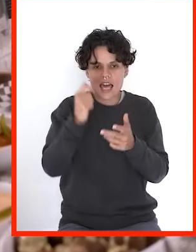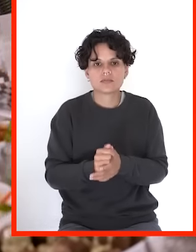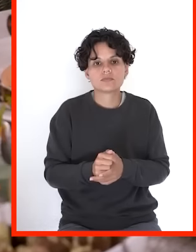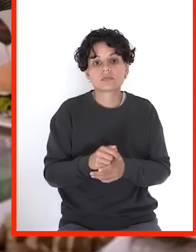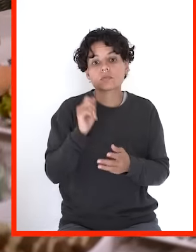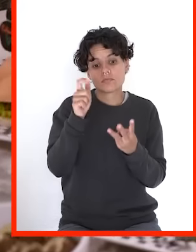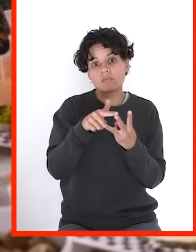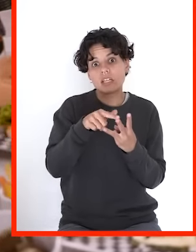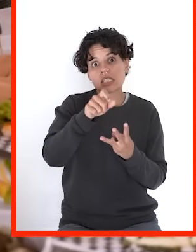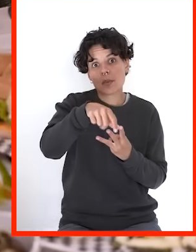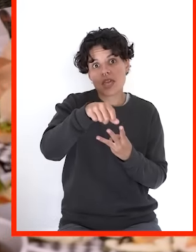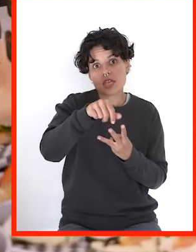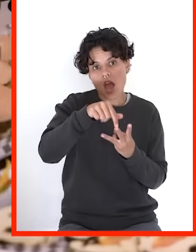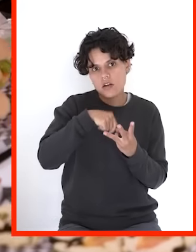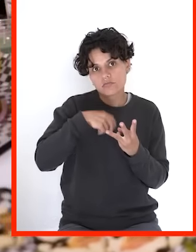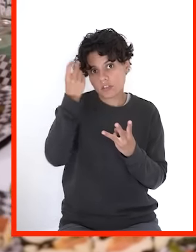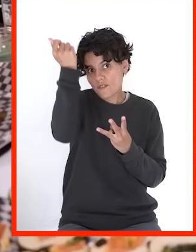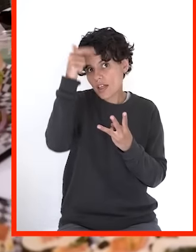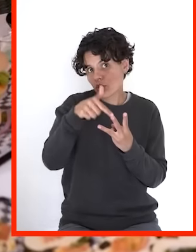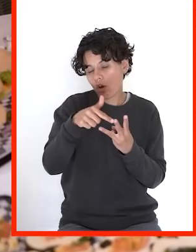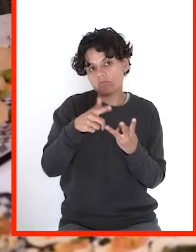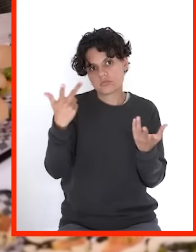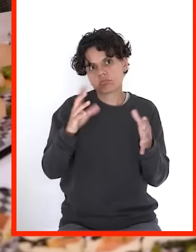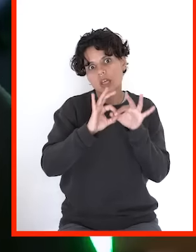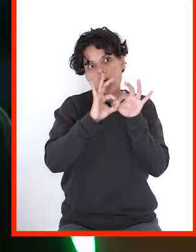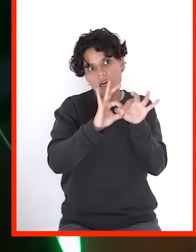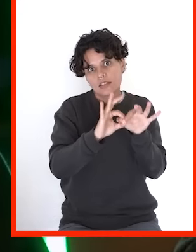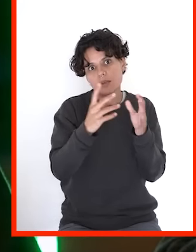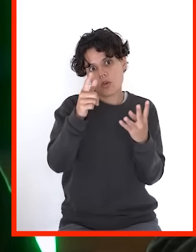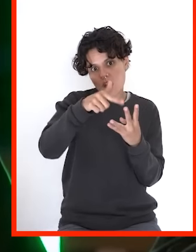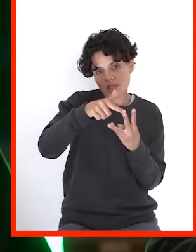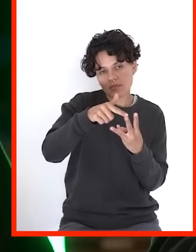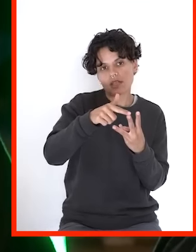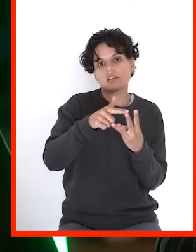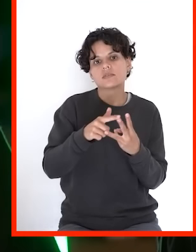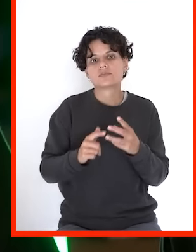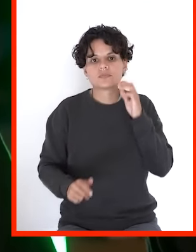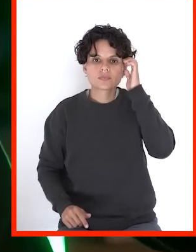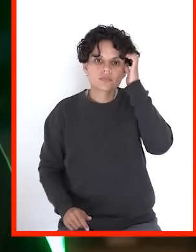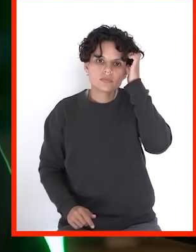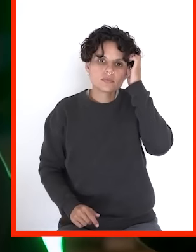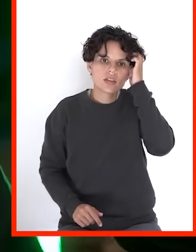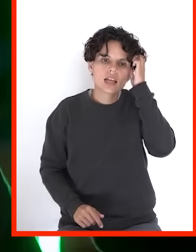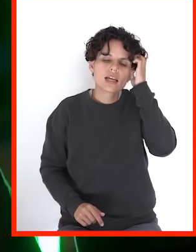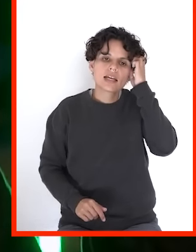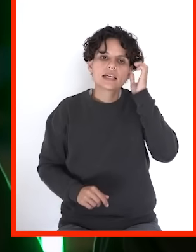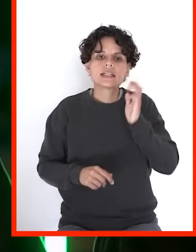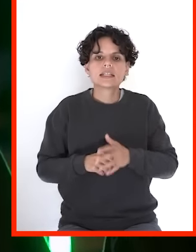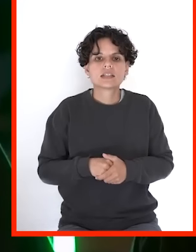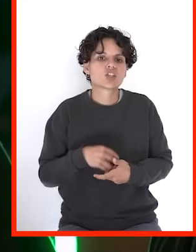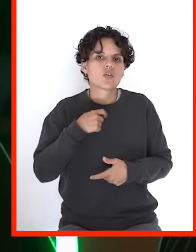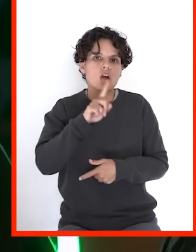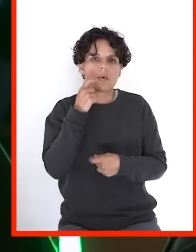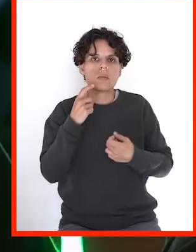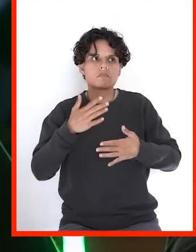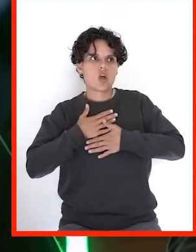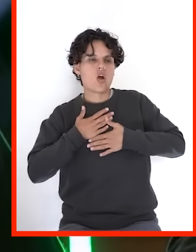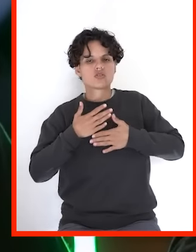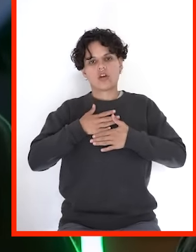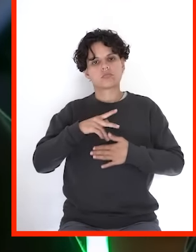La canción nomás. Grande Semilla. Entonces, sí, pero igual va. No importa tirarme como mérito, pero como que